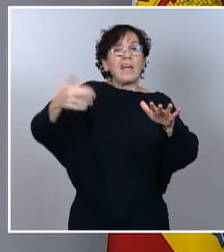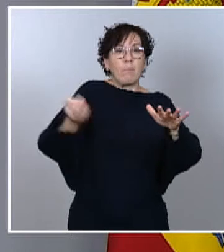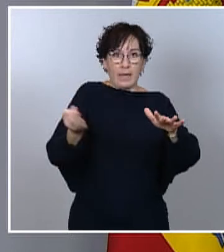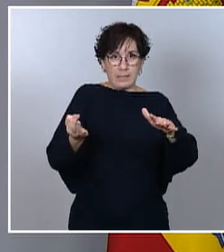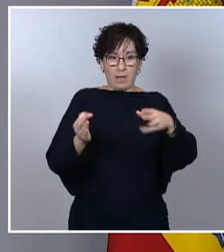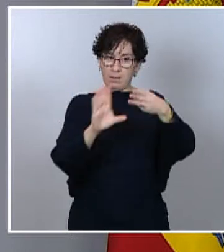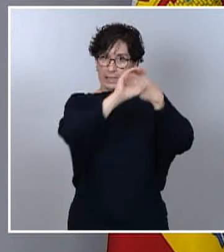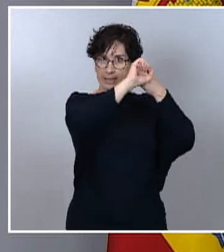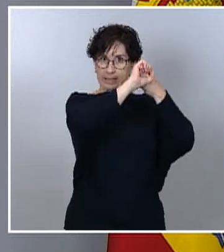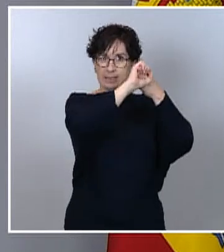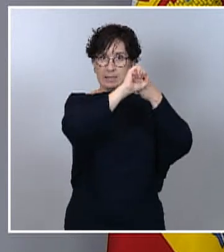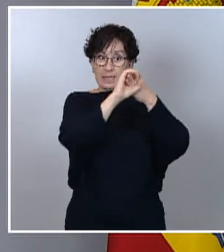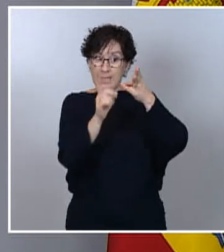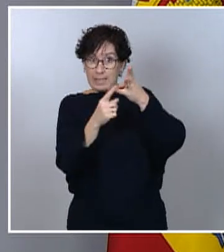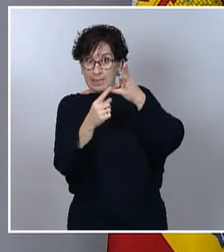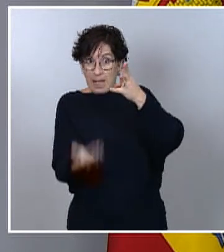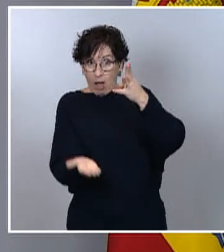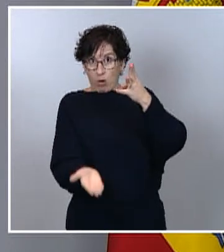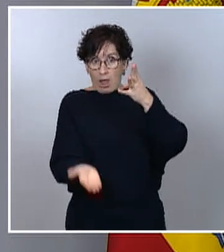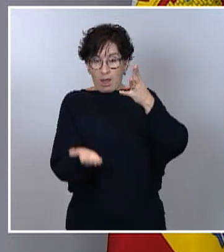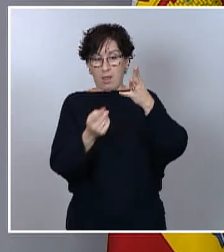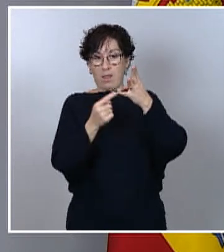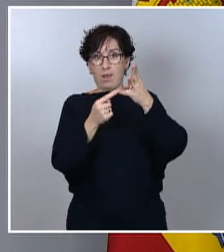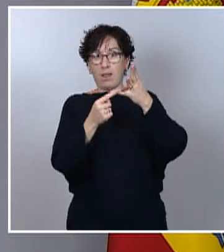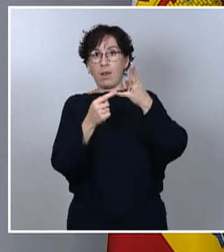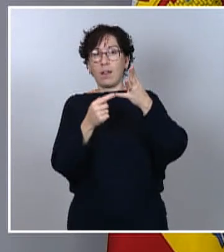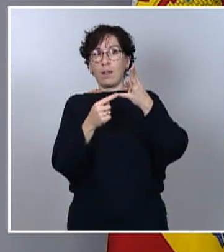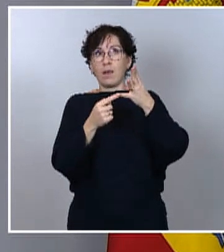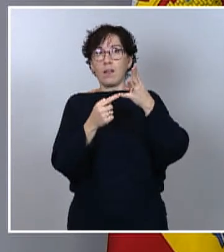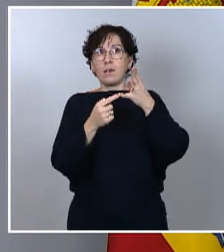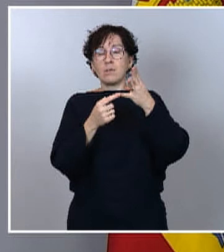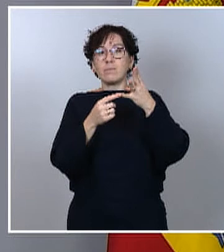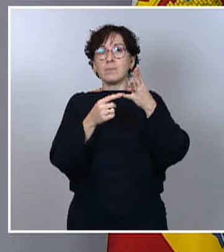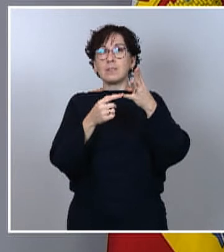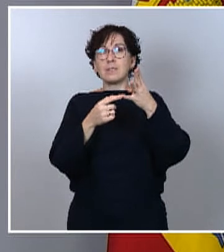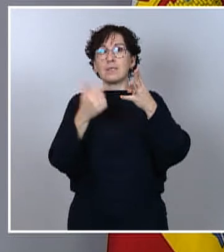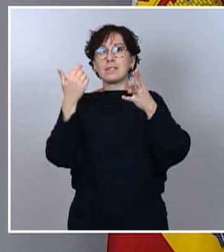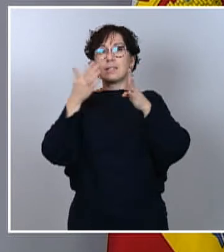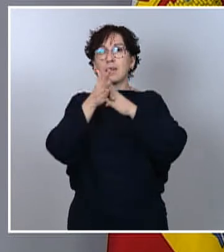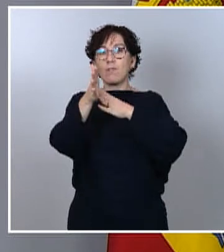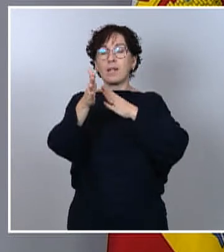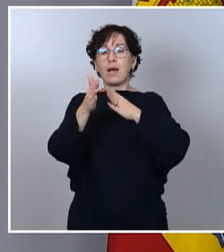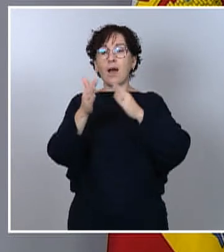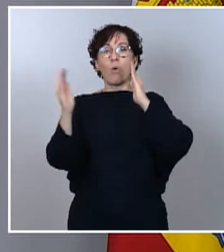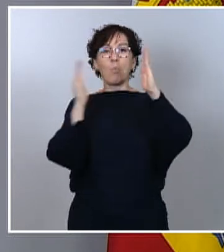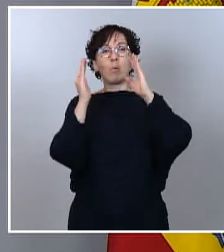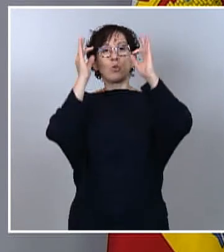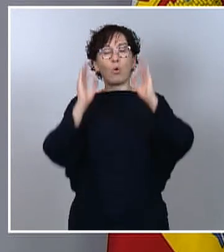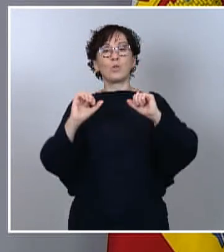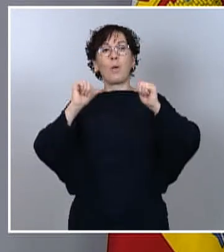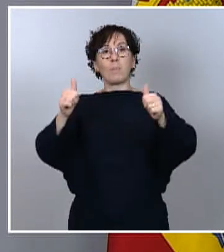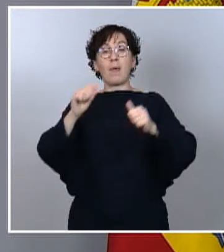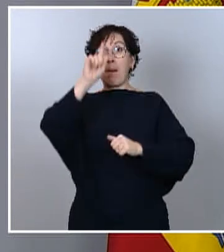ronda se ha realizado, el trabajo de campo se ha realizado cuando estábamos en la fase descendente de esta segunda